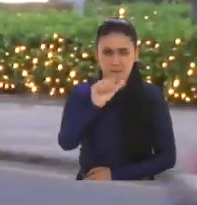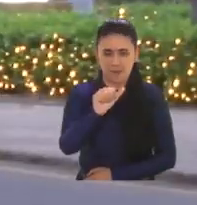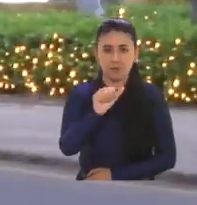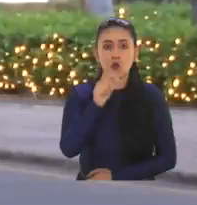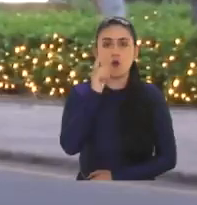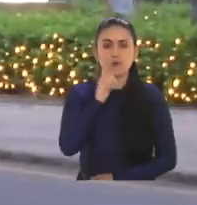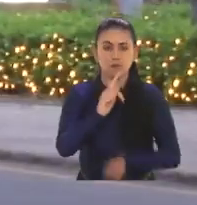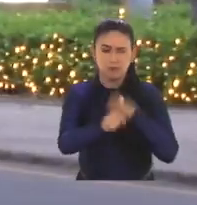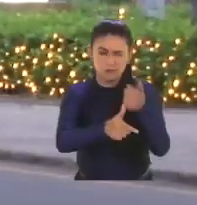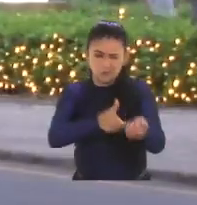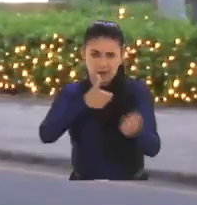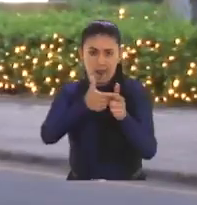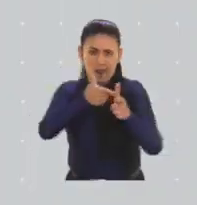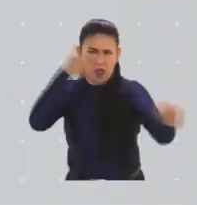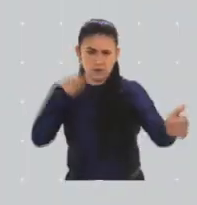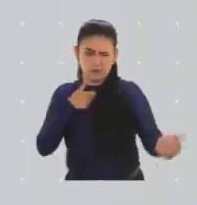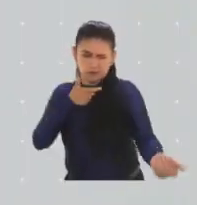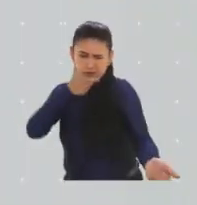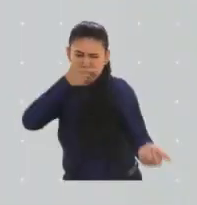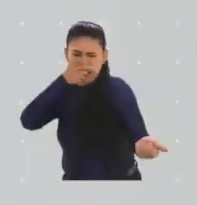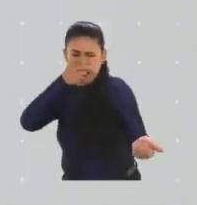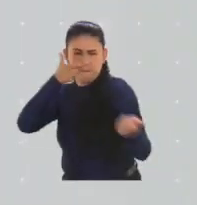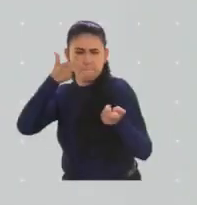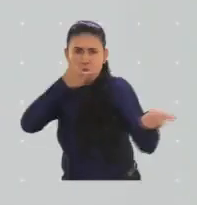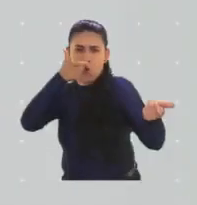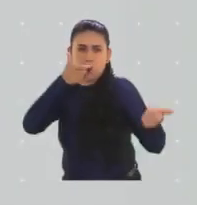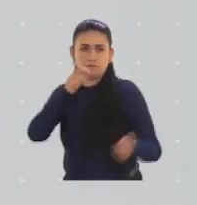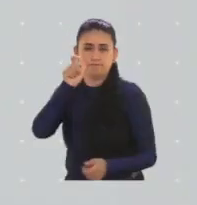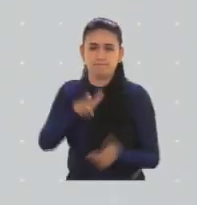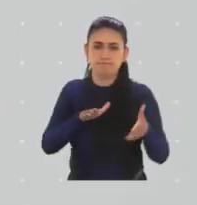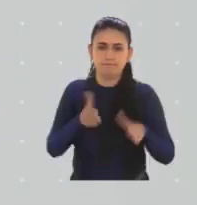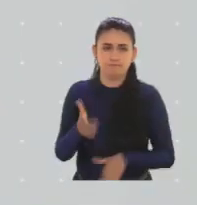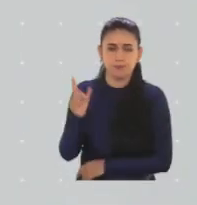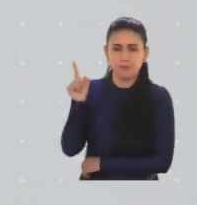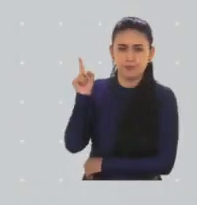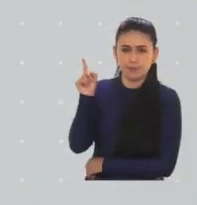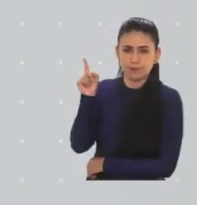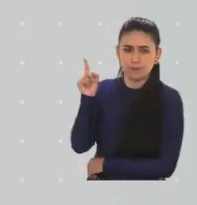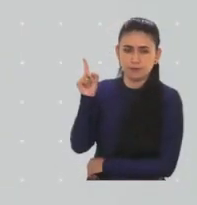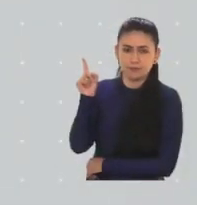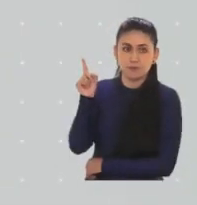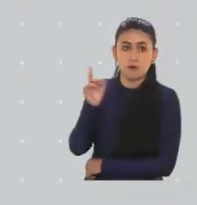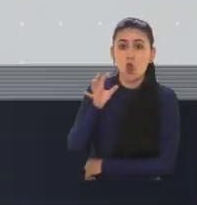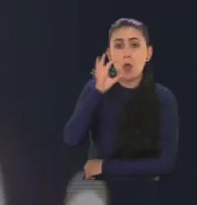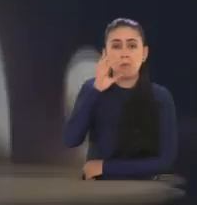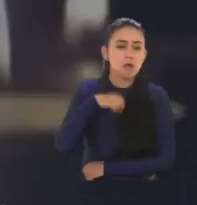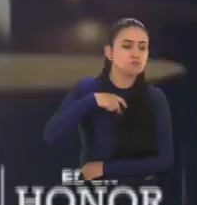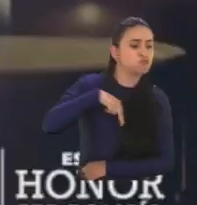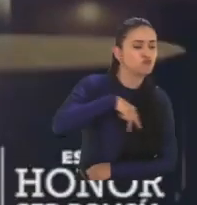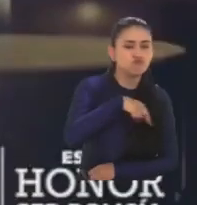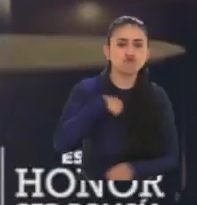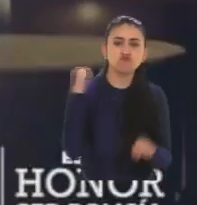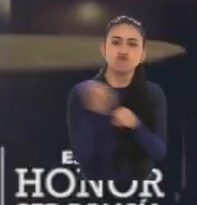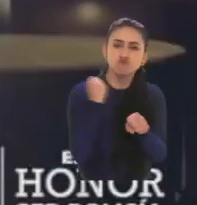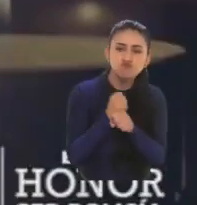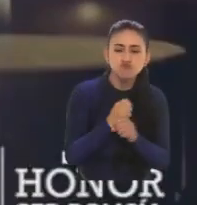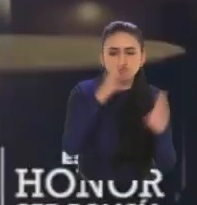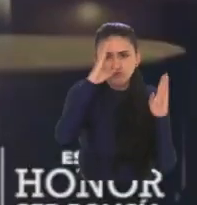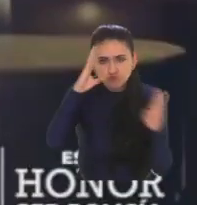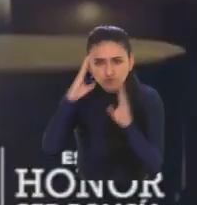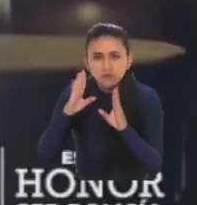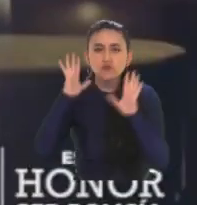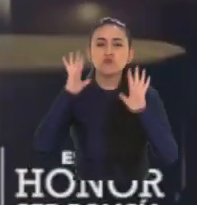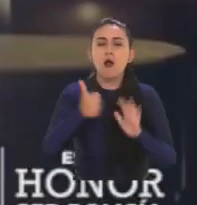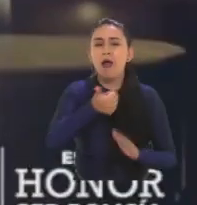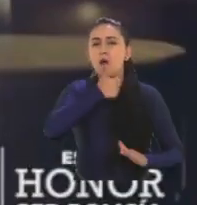de francotiro se dio la muerte a un patrullero mientras cuando él realizaba labores de protección al oleoducto